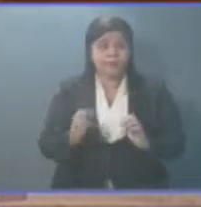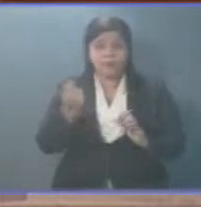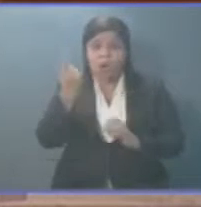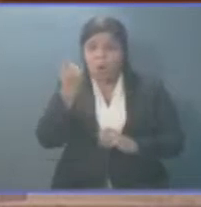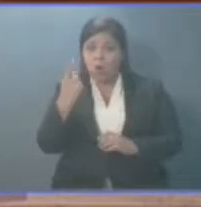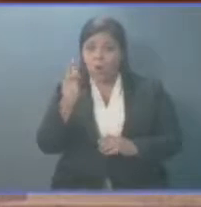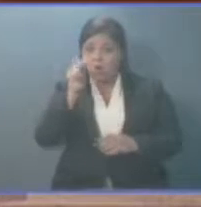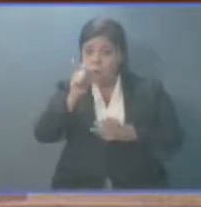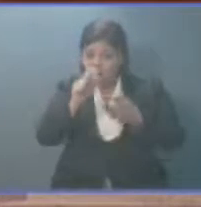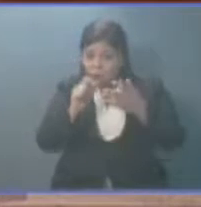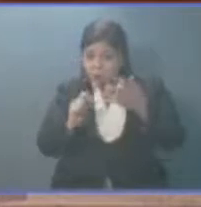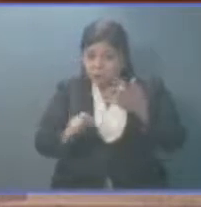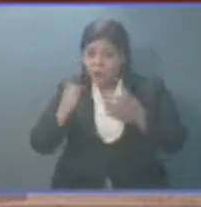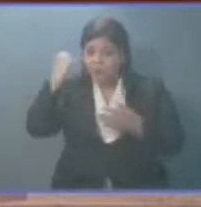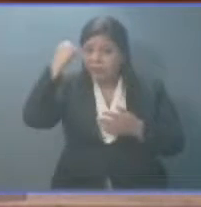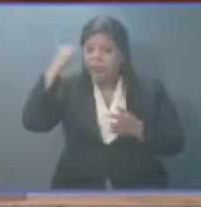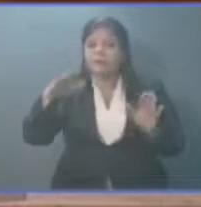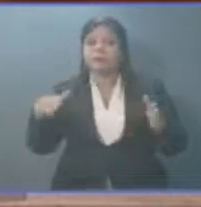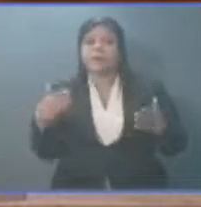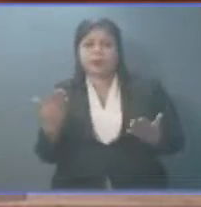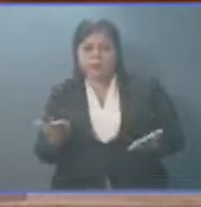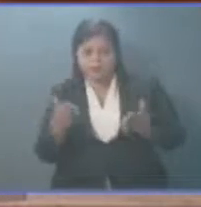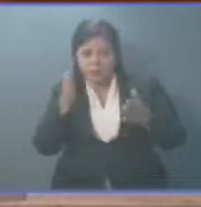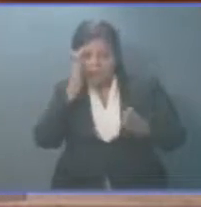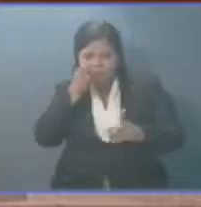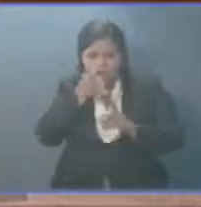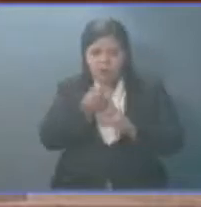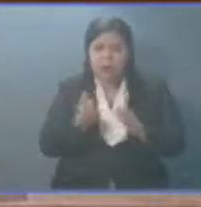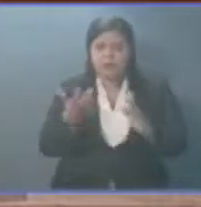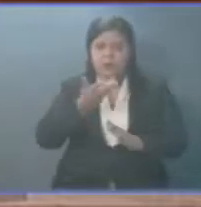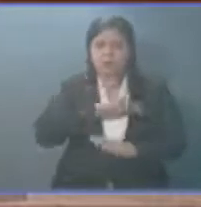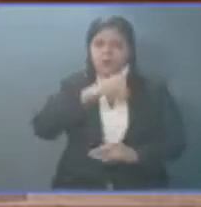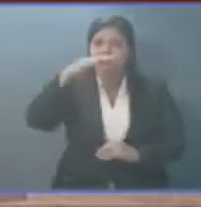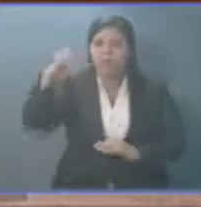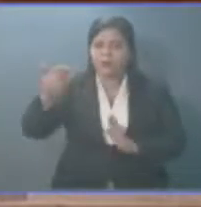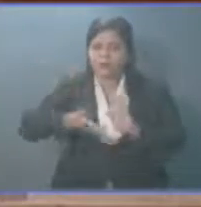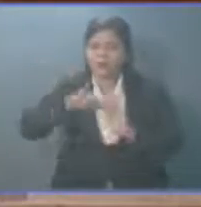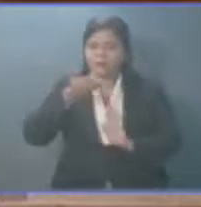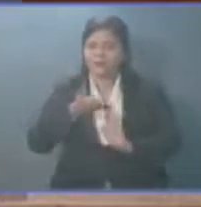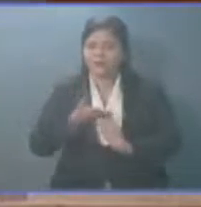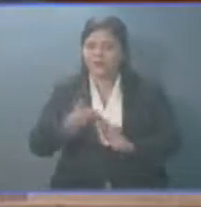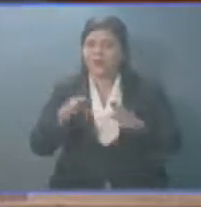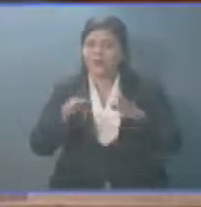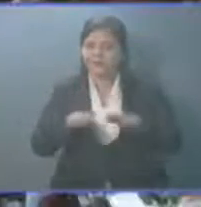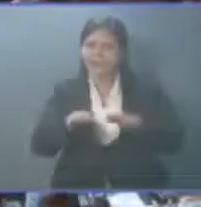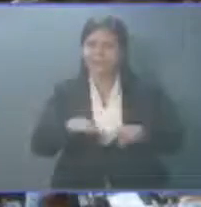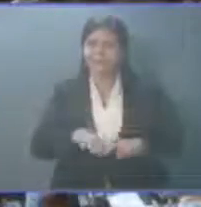11 ejes de acción que marcarán otra hoja de ruta hacia el desarrollo del país. Muchas gracias.